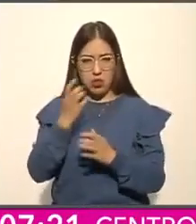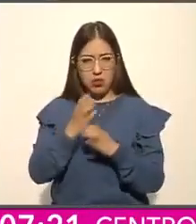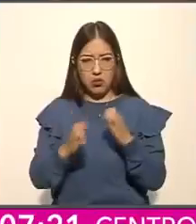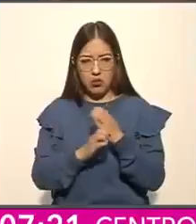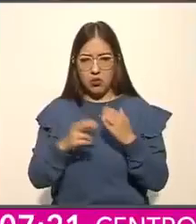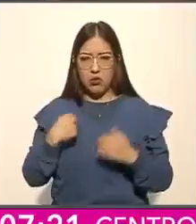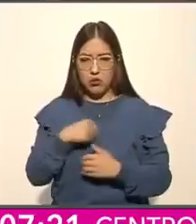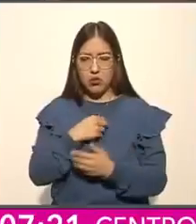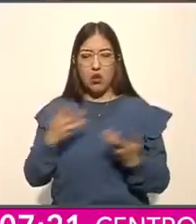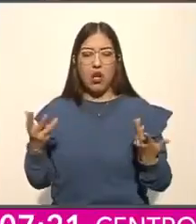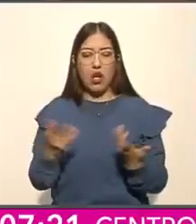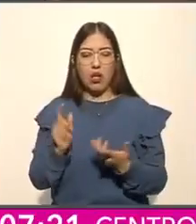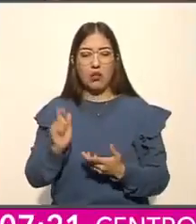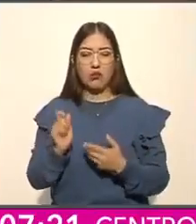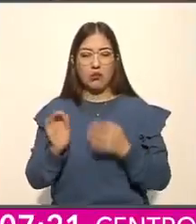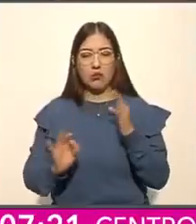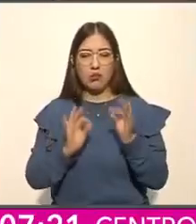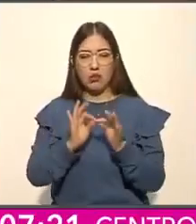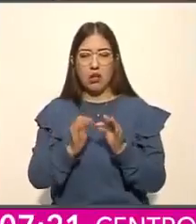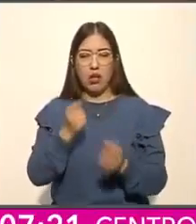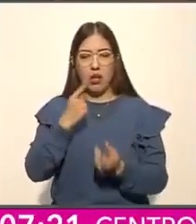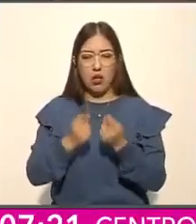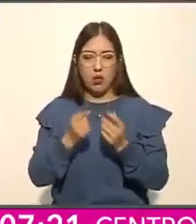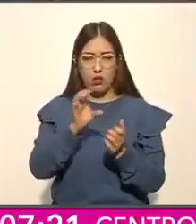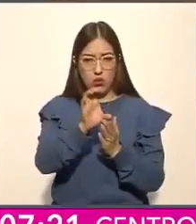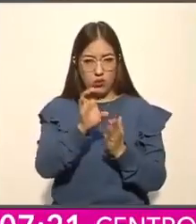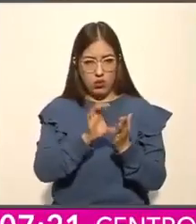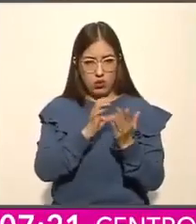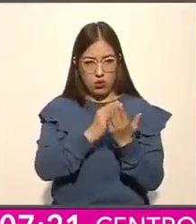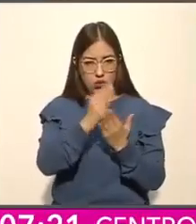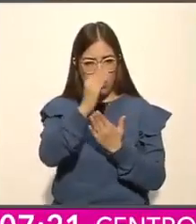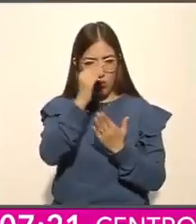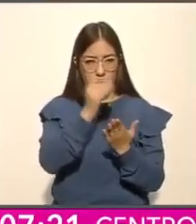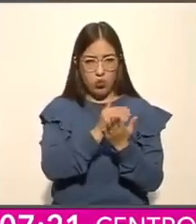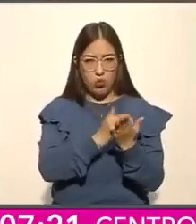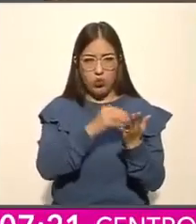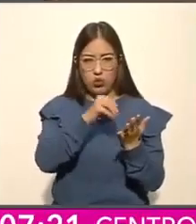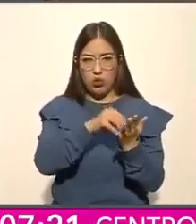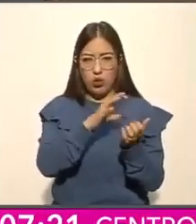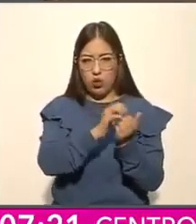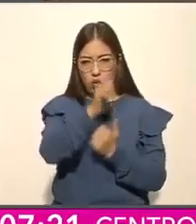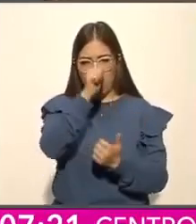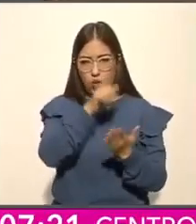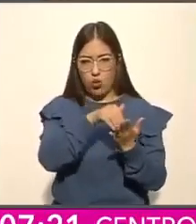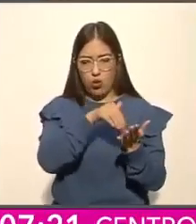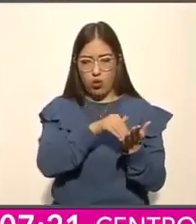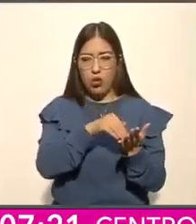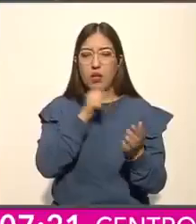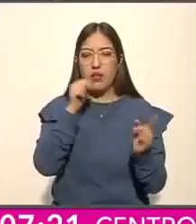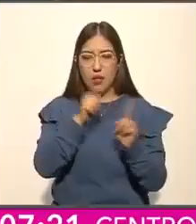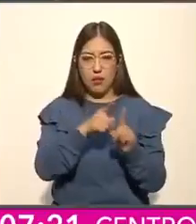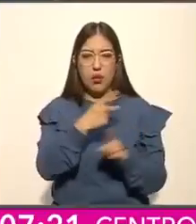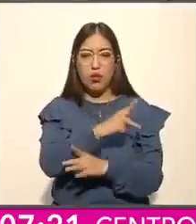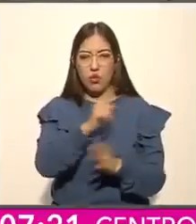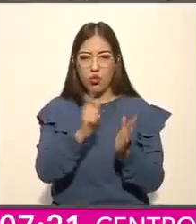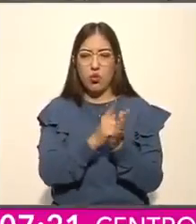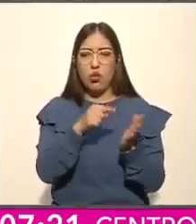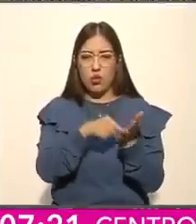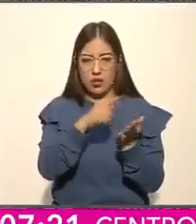que podemos ejercitar son aquellas que nos otorgan la Constitución y las leyes que de ella